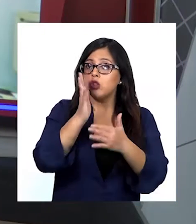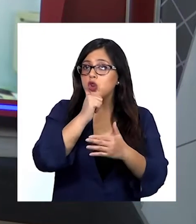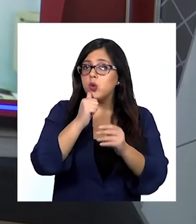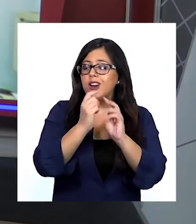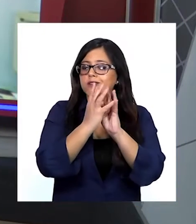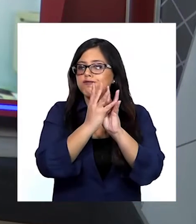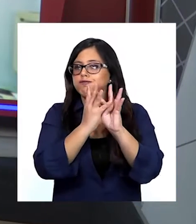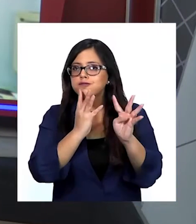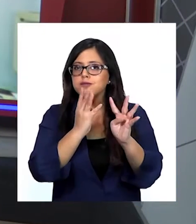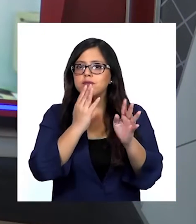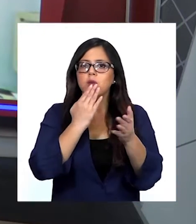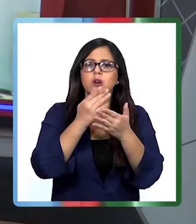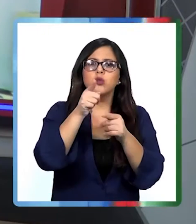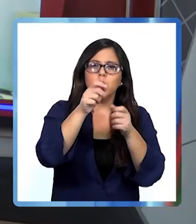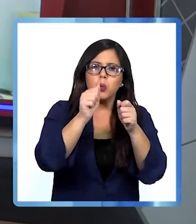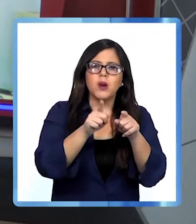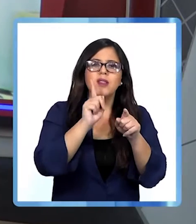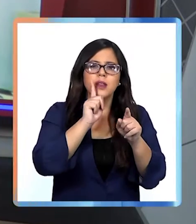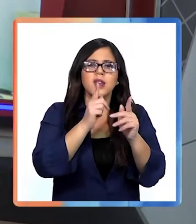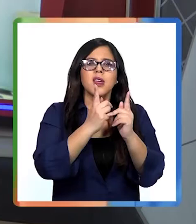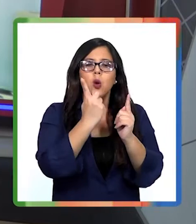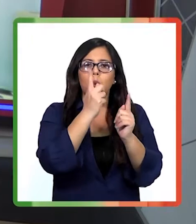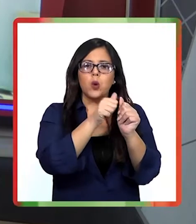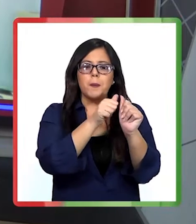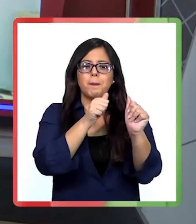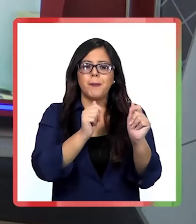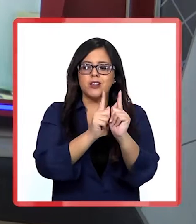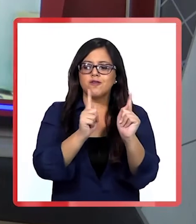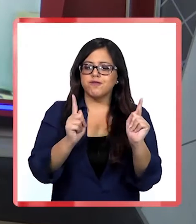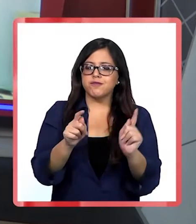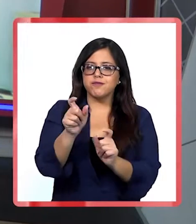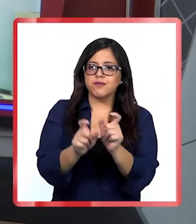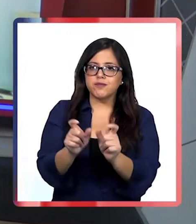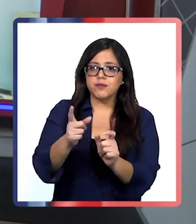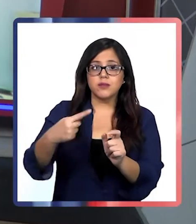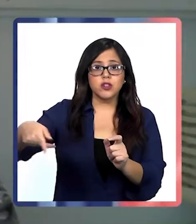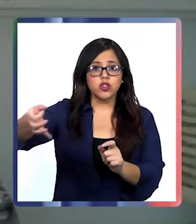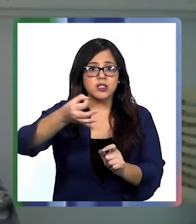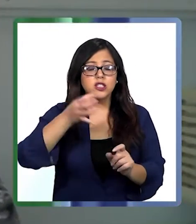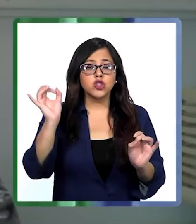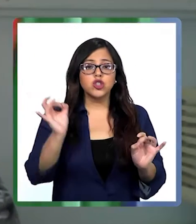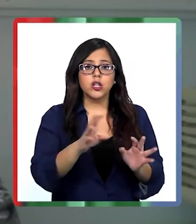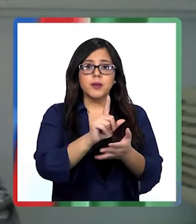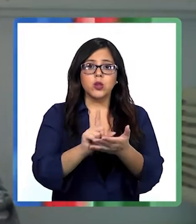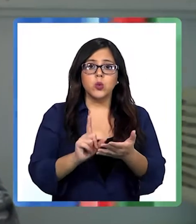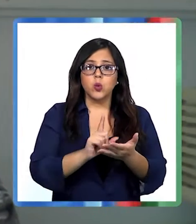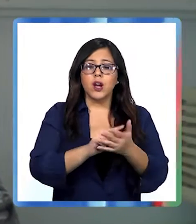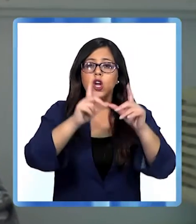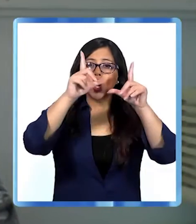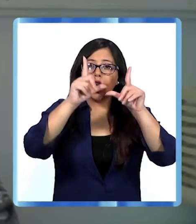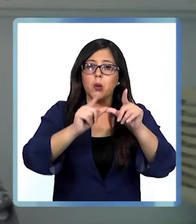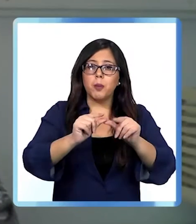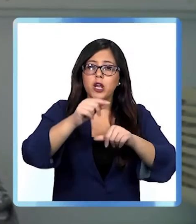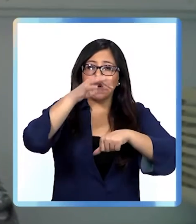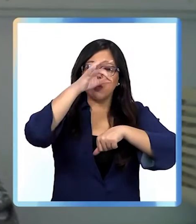Cuando usted pueda garantizar una distancia mínima de 1 metro con otras personas, dicen ellos, y solo en las zonas de bajo contagio, que en este minuto es prácticamente